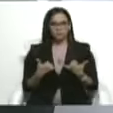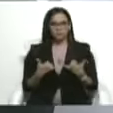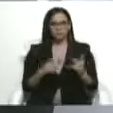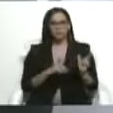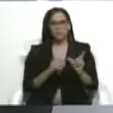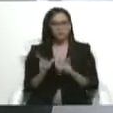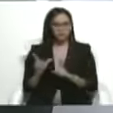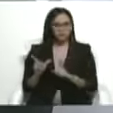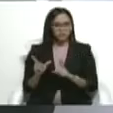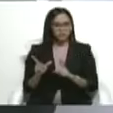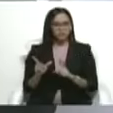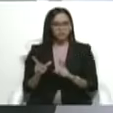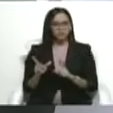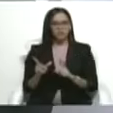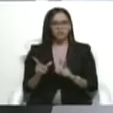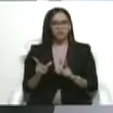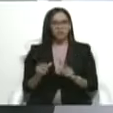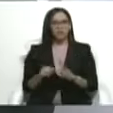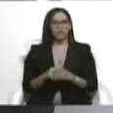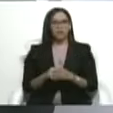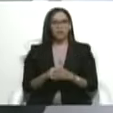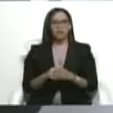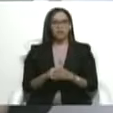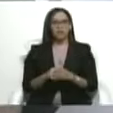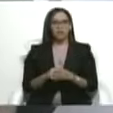efectivas. Y a raíz de ello,